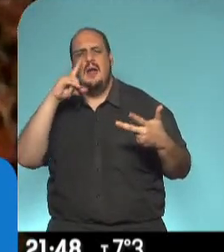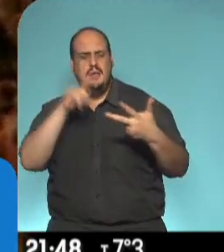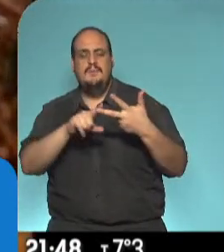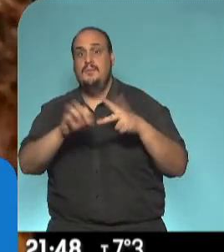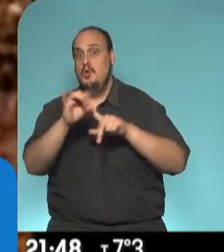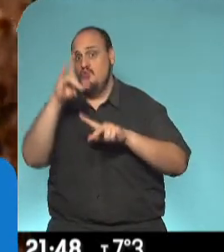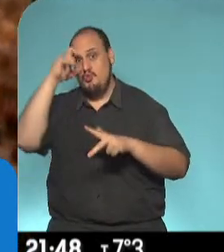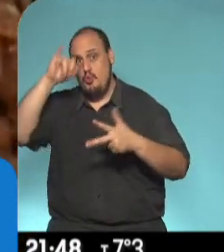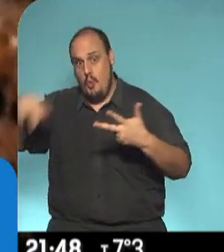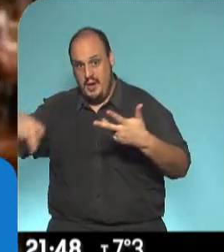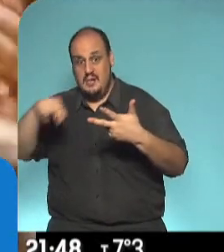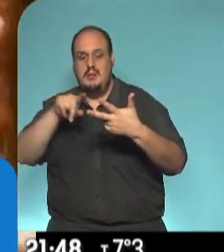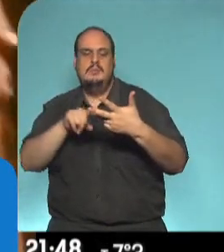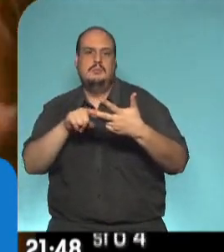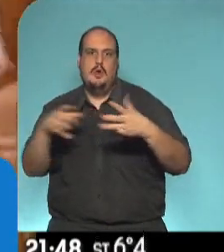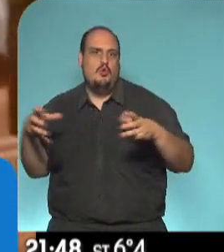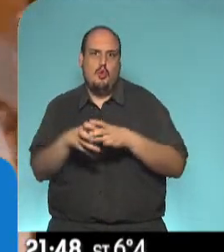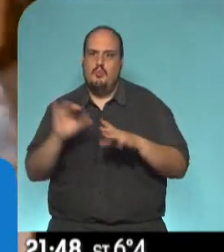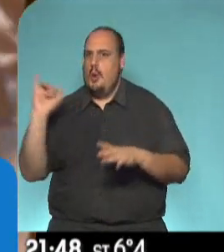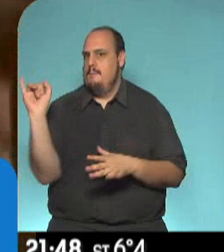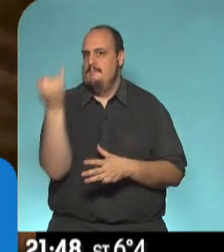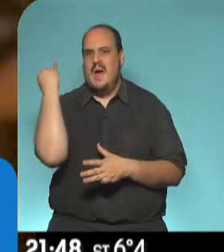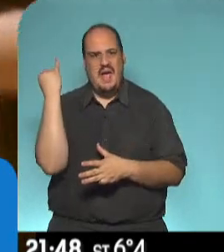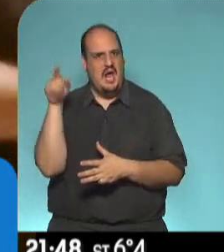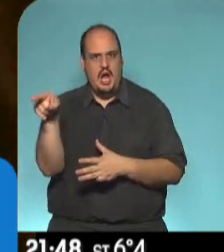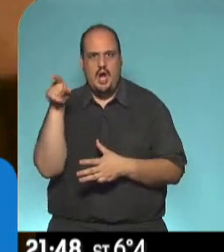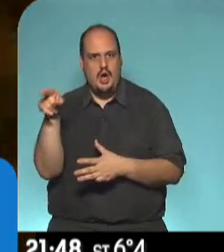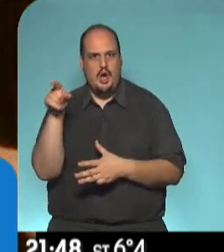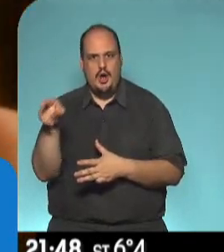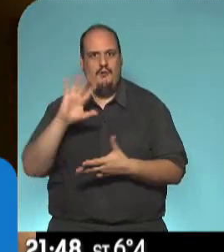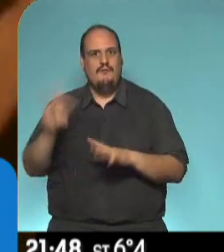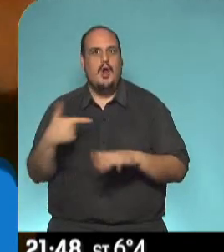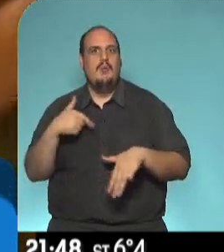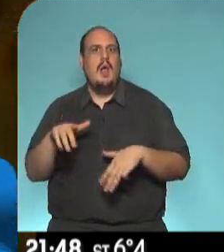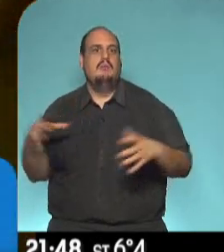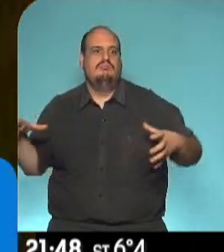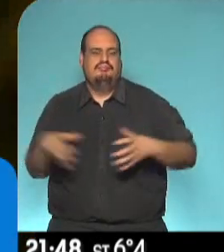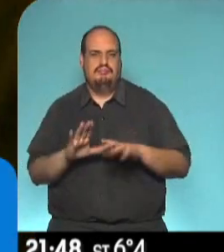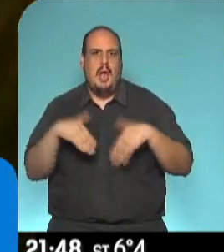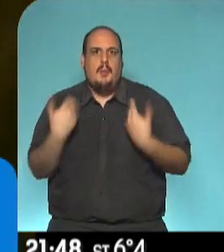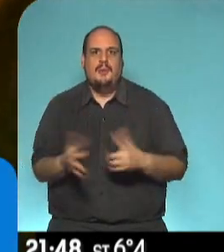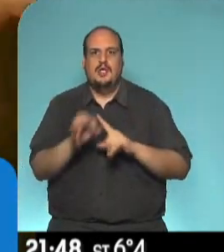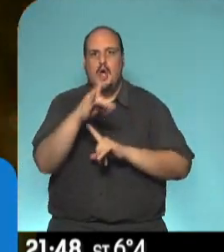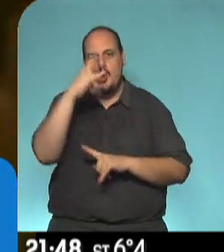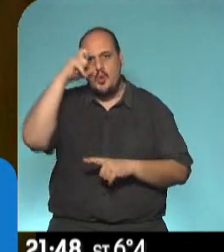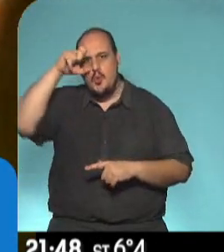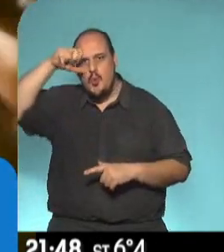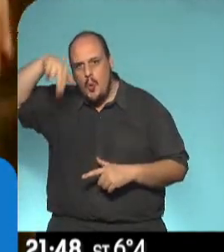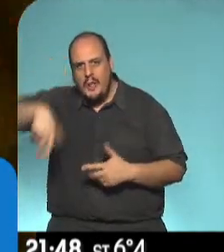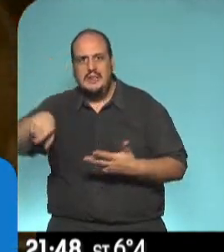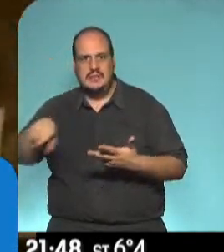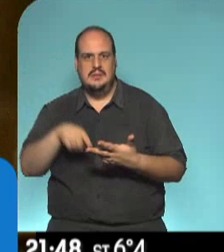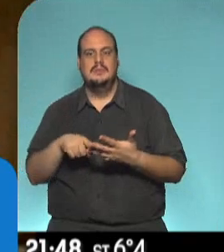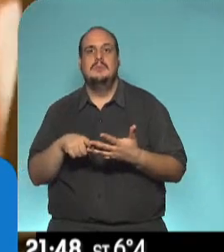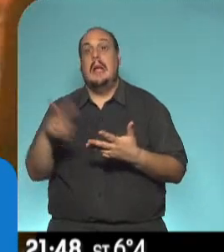que prácticamente fue el mejor de los shows emblemáticos, como aprovechó el escenario Queen en ese momento, ¿no? Tenso para la banda, cómo